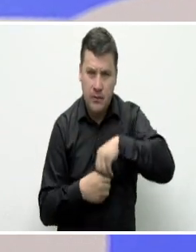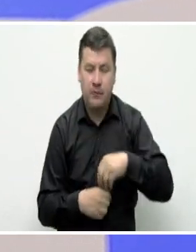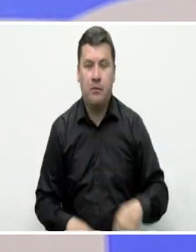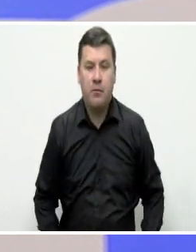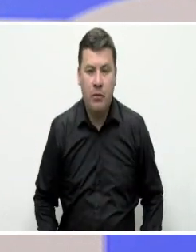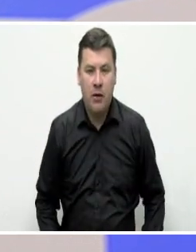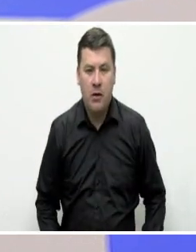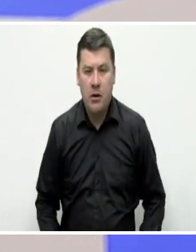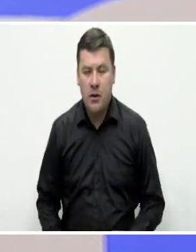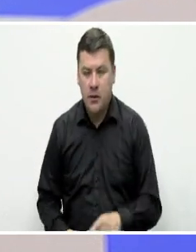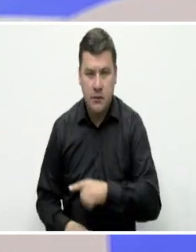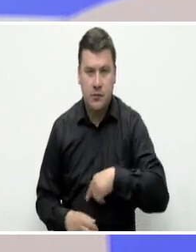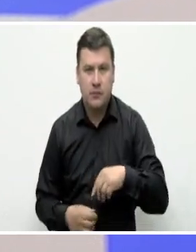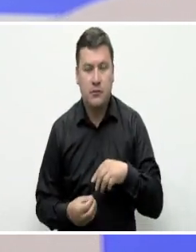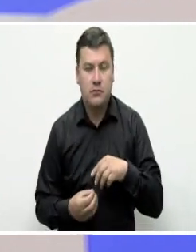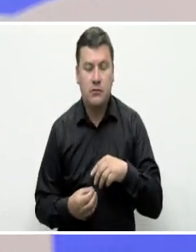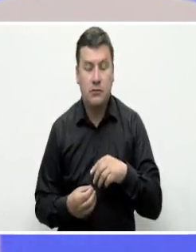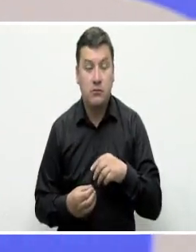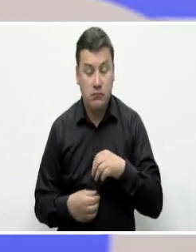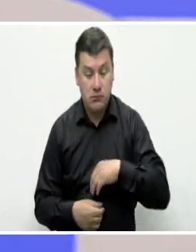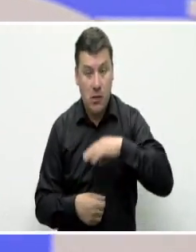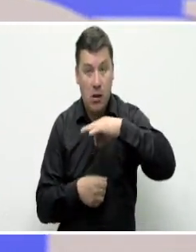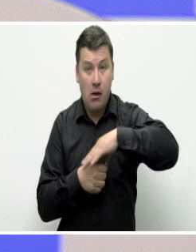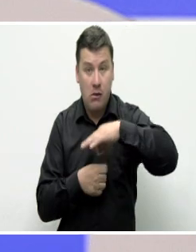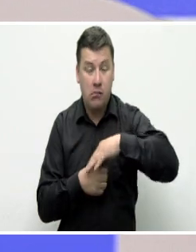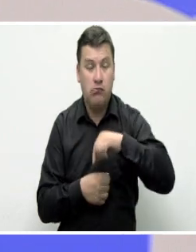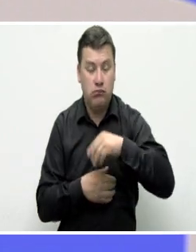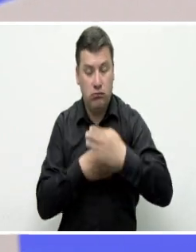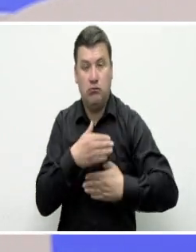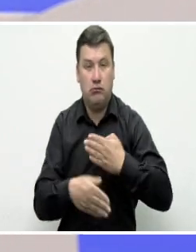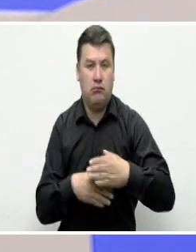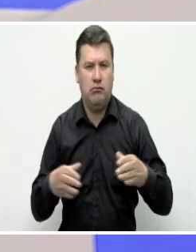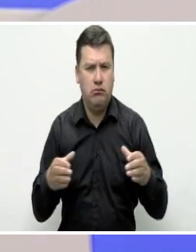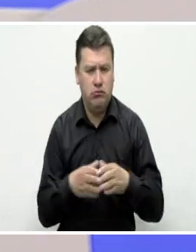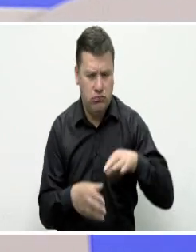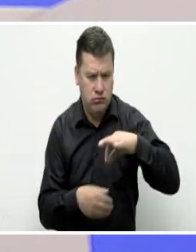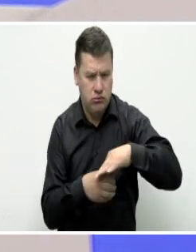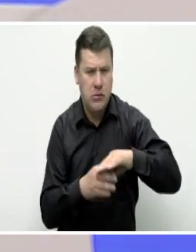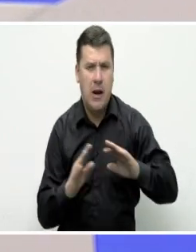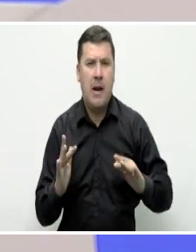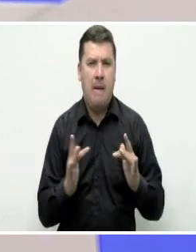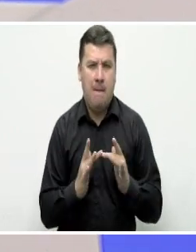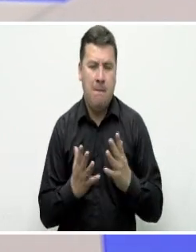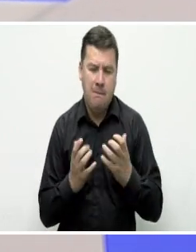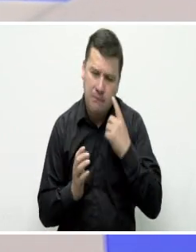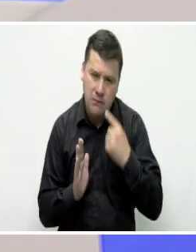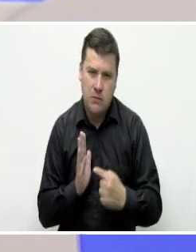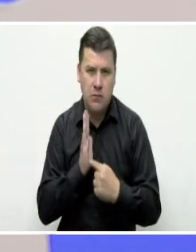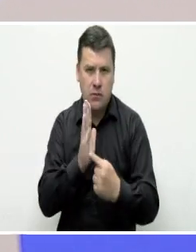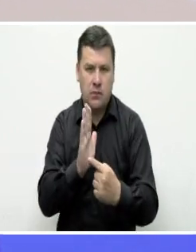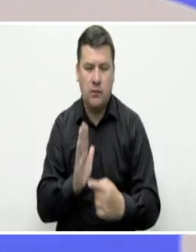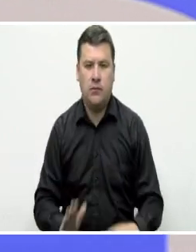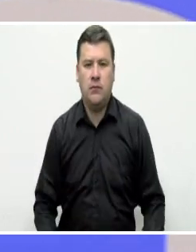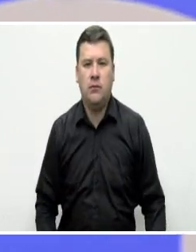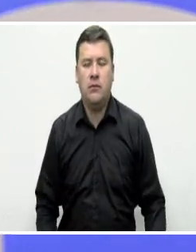En esas situaciones, la registraduría adelantó elecciones atípicas que les queremos mostrar